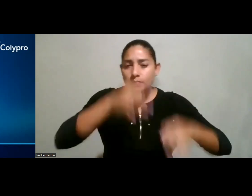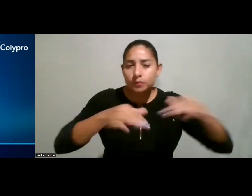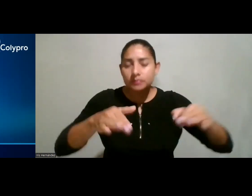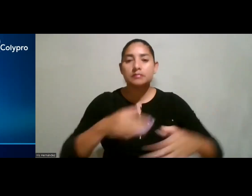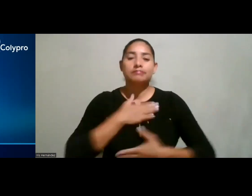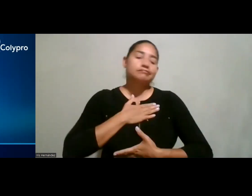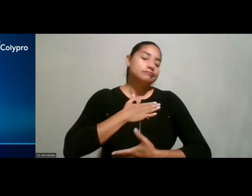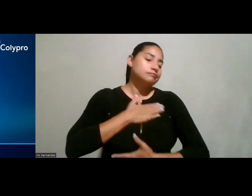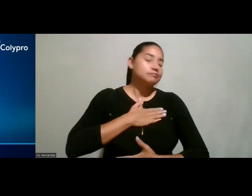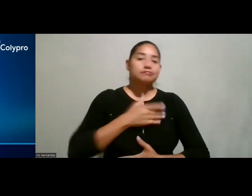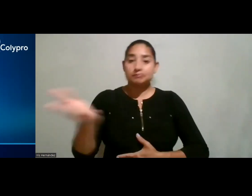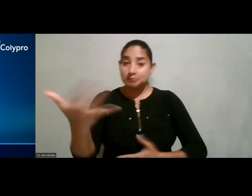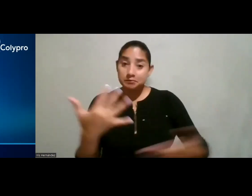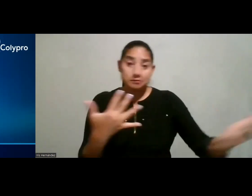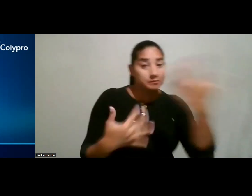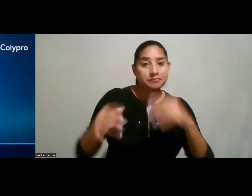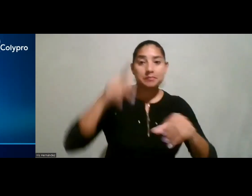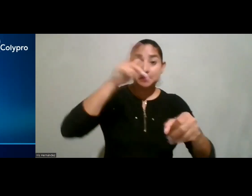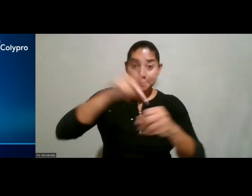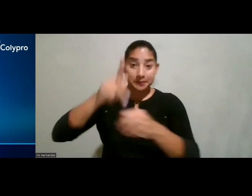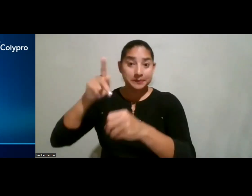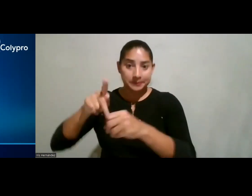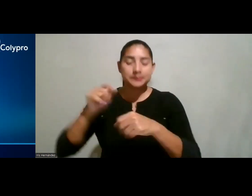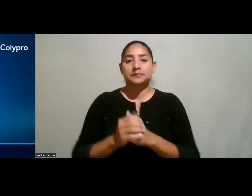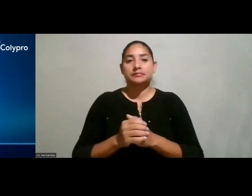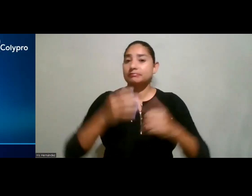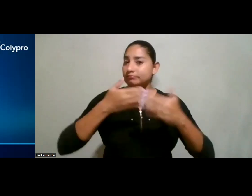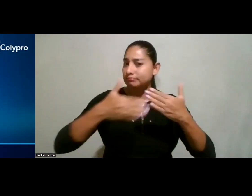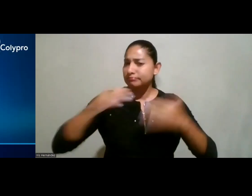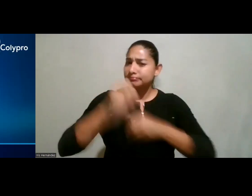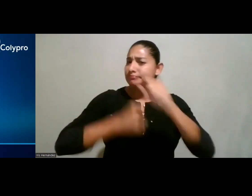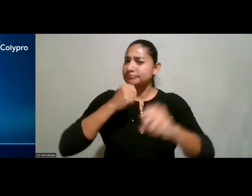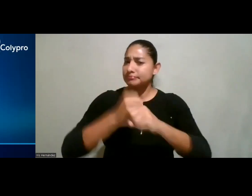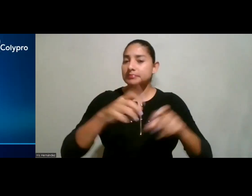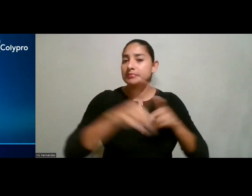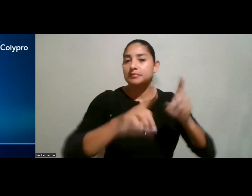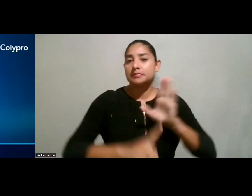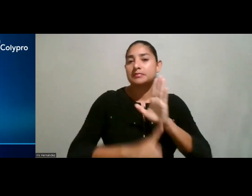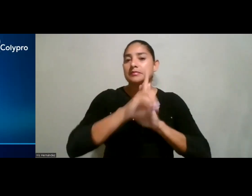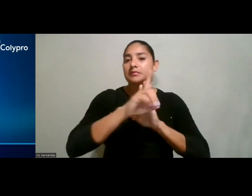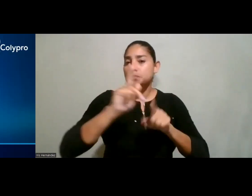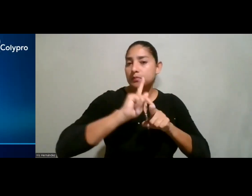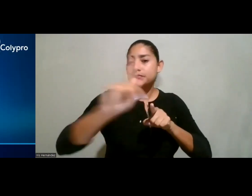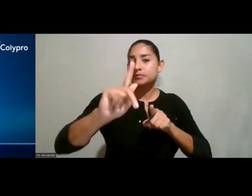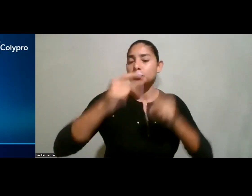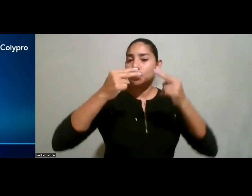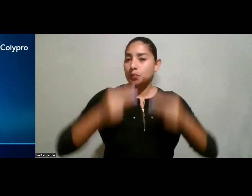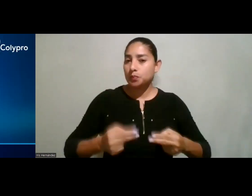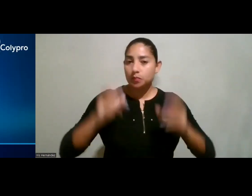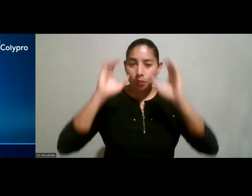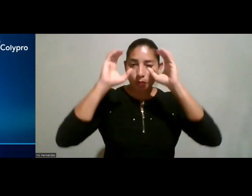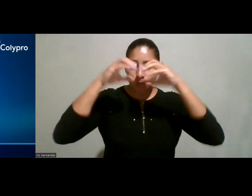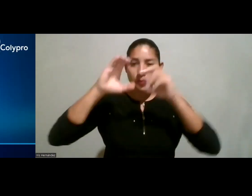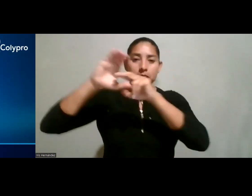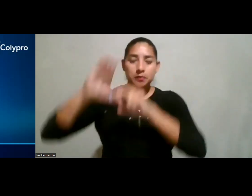un placer contar con su participación. Durante este año el Departamento de Desarrollo Profesional y Humano de Colipro ha